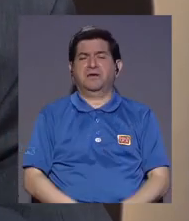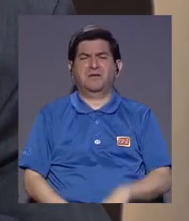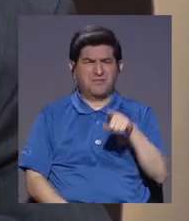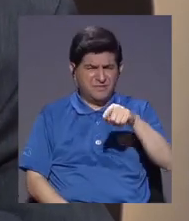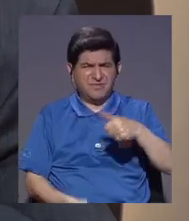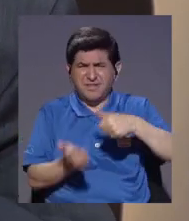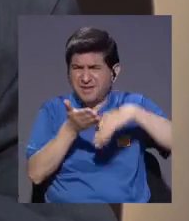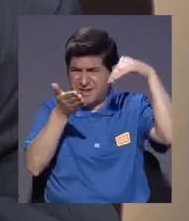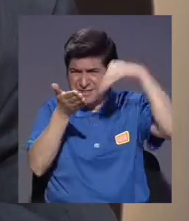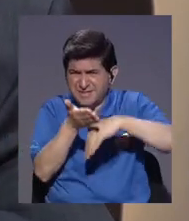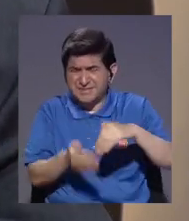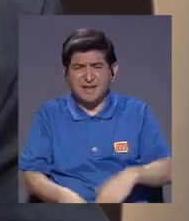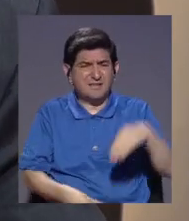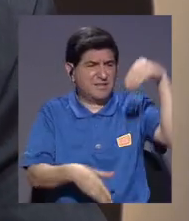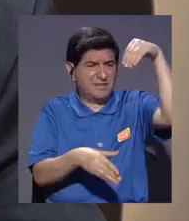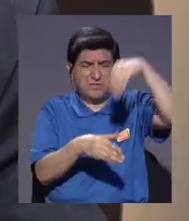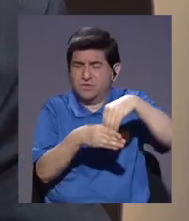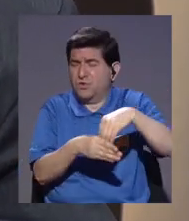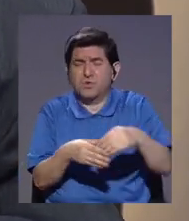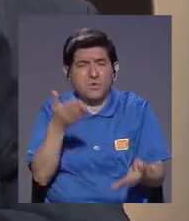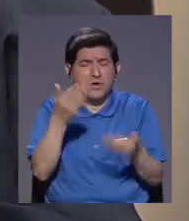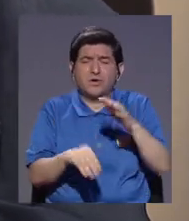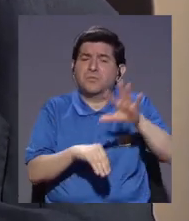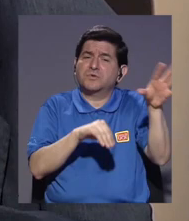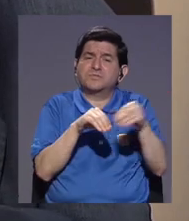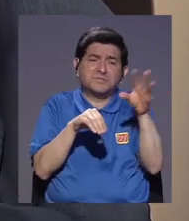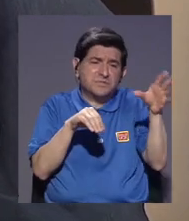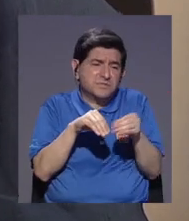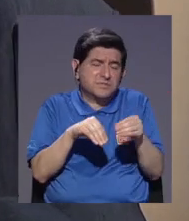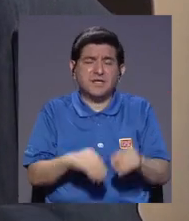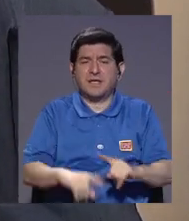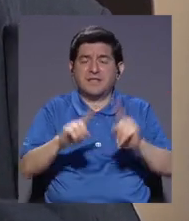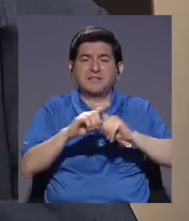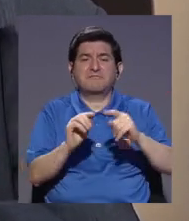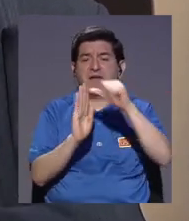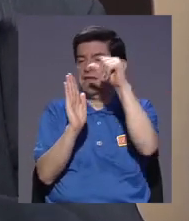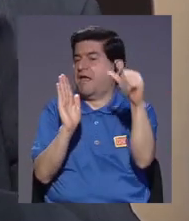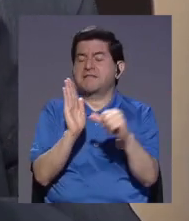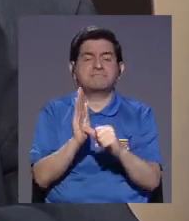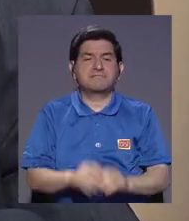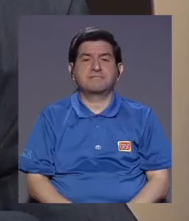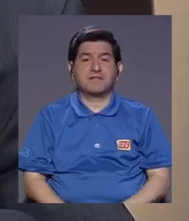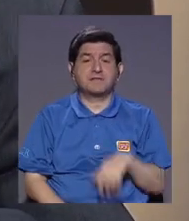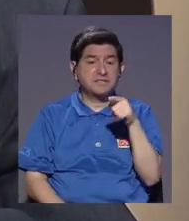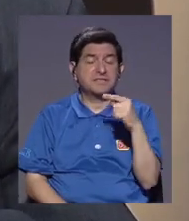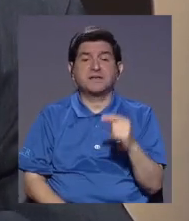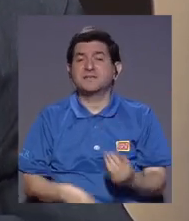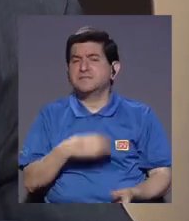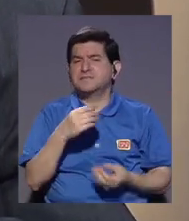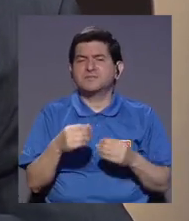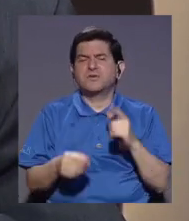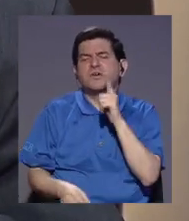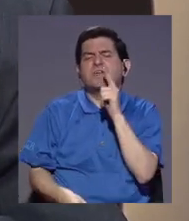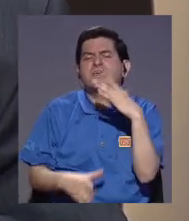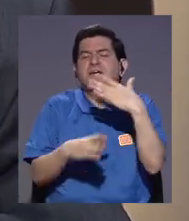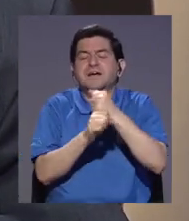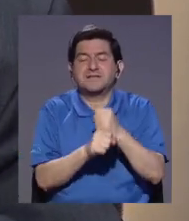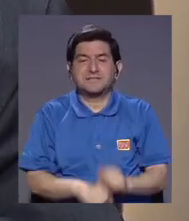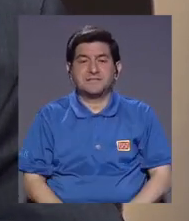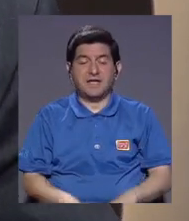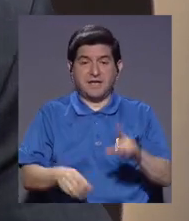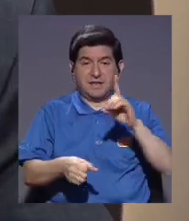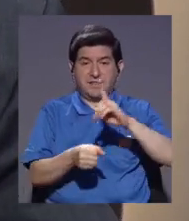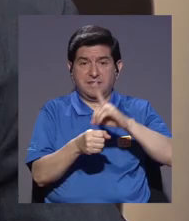muchas de esas cartas ni siquiera fueron incluidos por lo menos como anexos en las actas y los que hicieron eso fueron los diputados